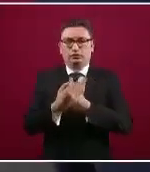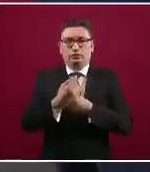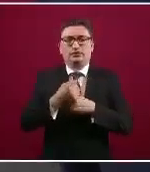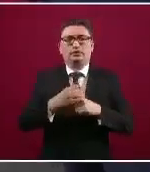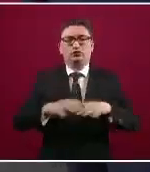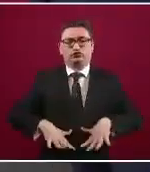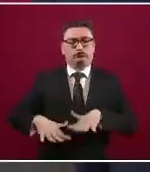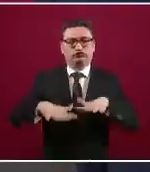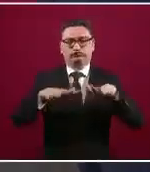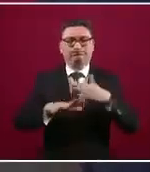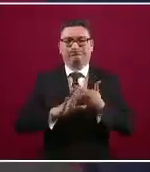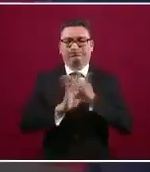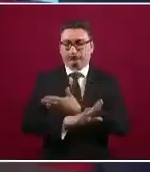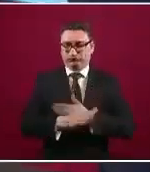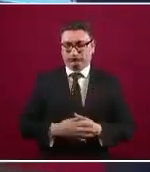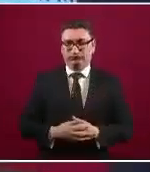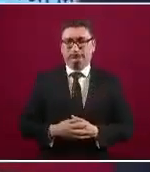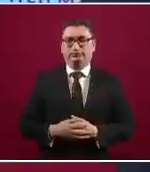también inundaciones.